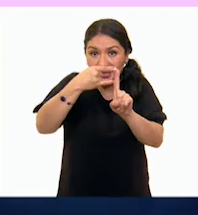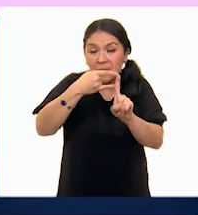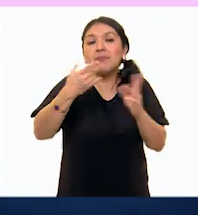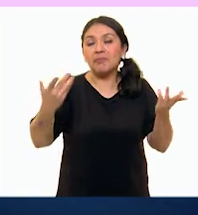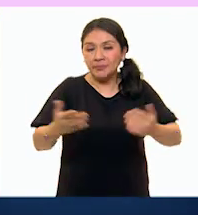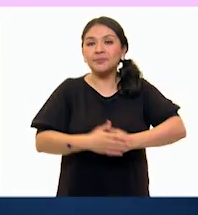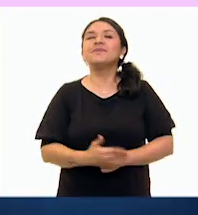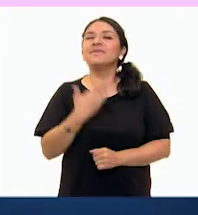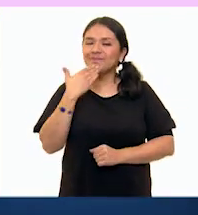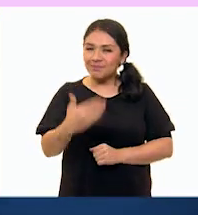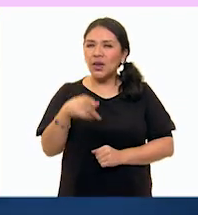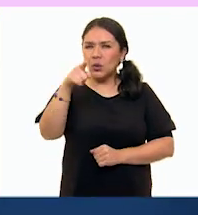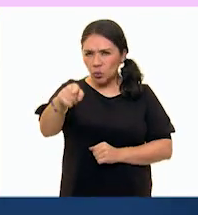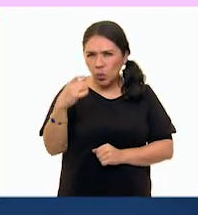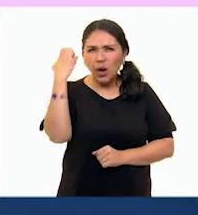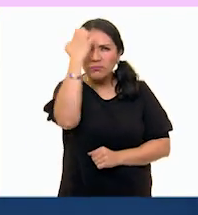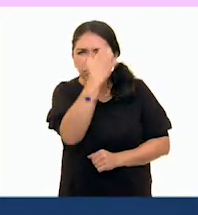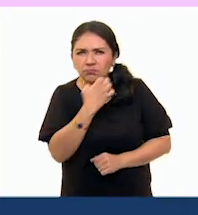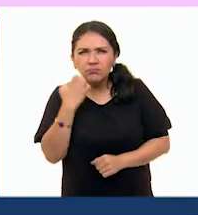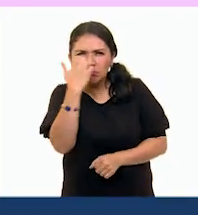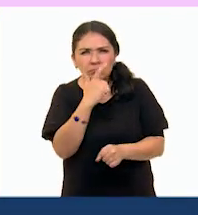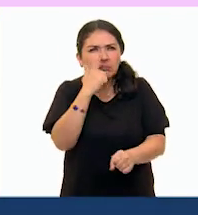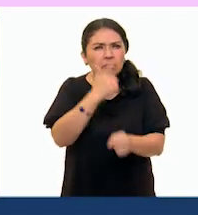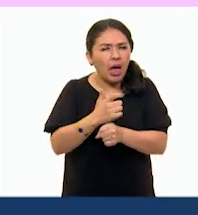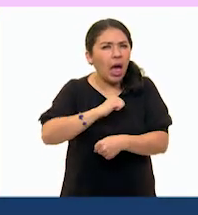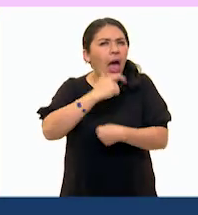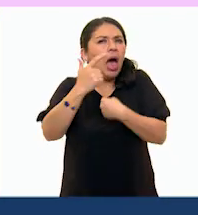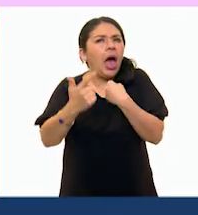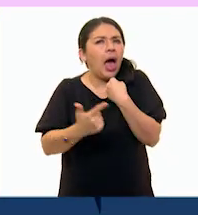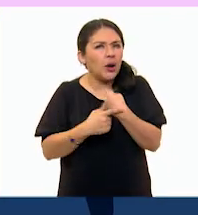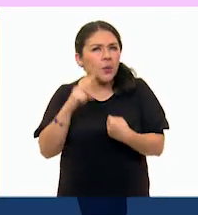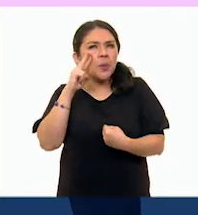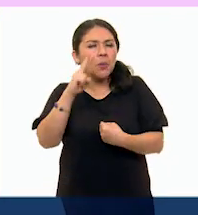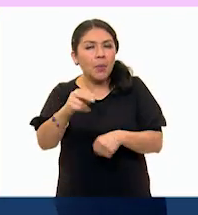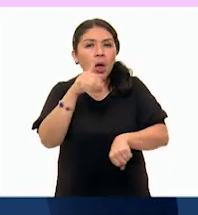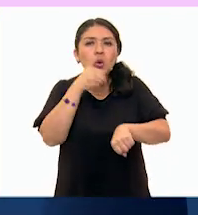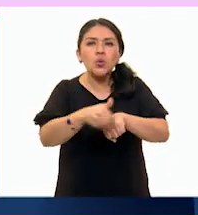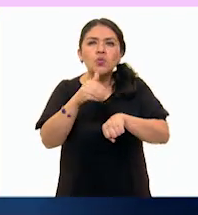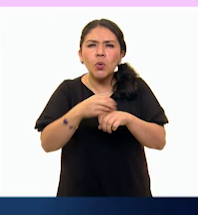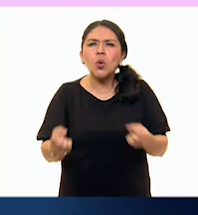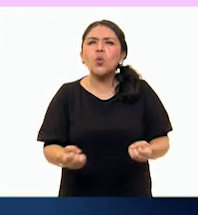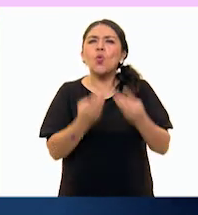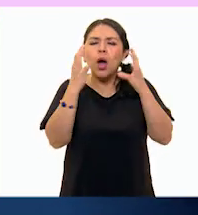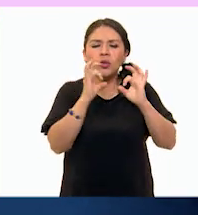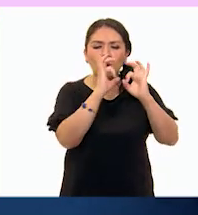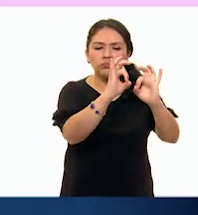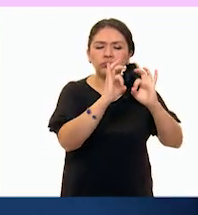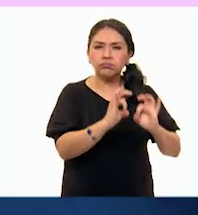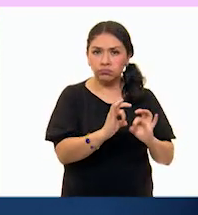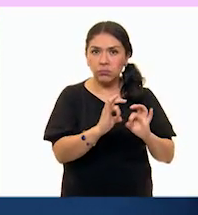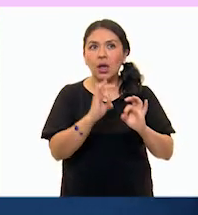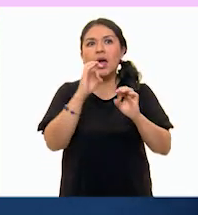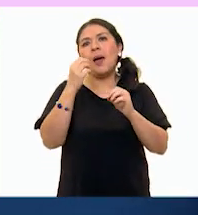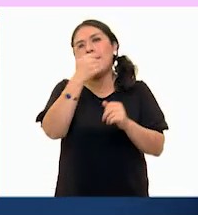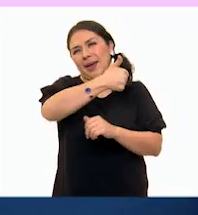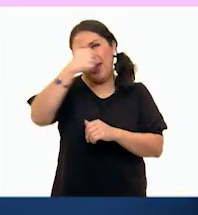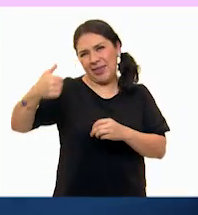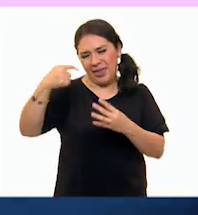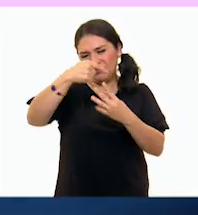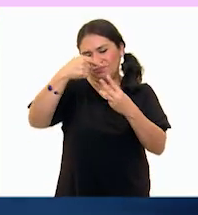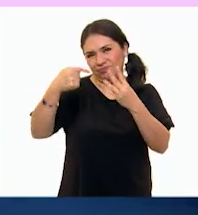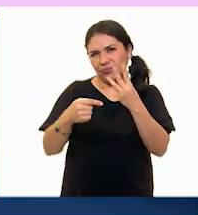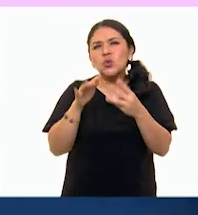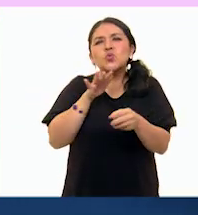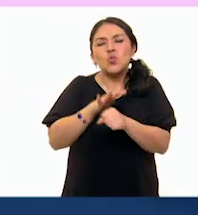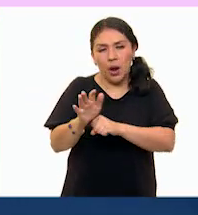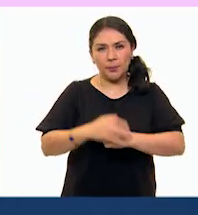Ahora analicen si encuentran alguna relación entre el número de círculos que forman las figuras. Ah, pues veo